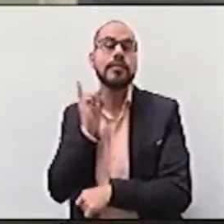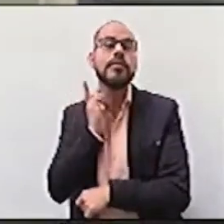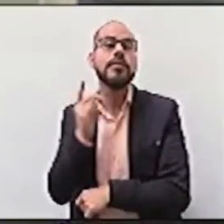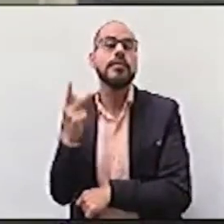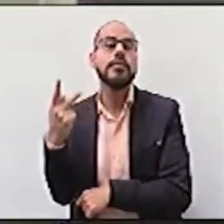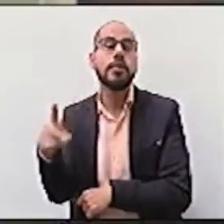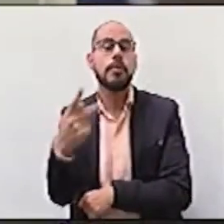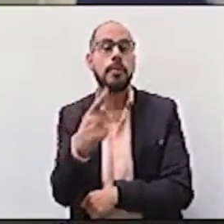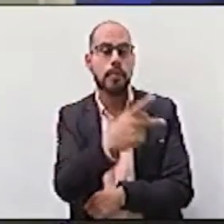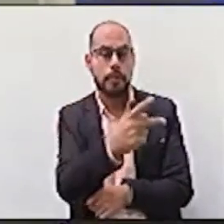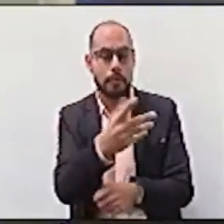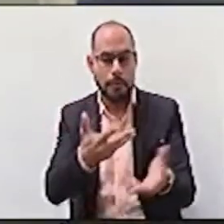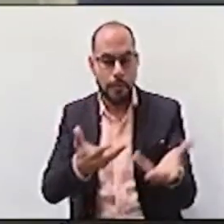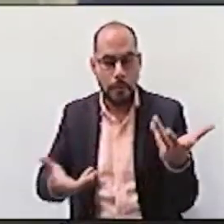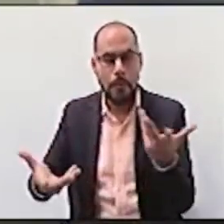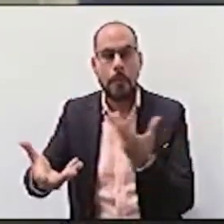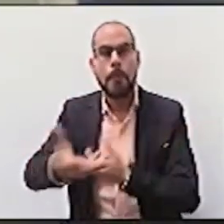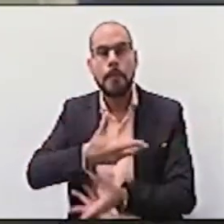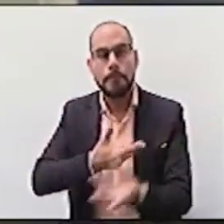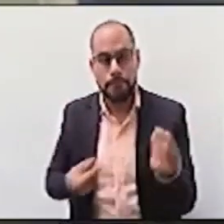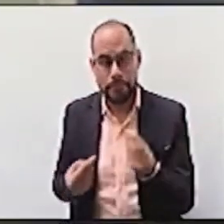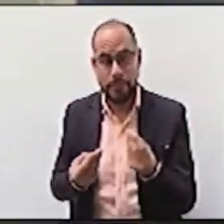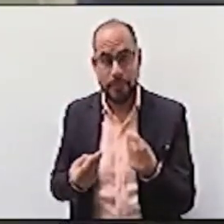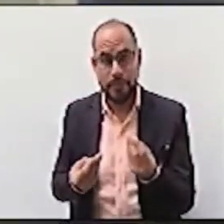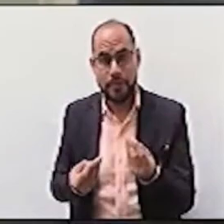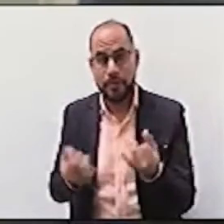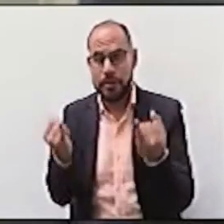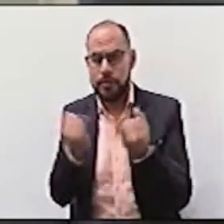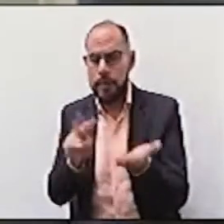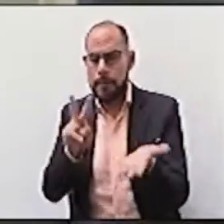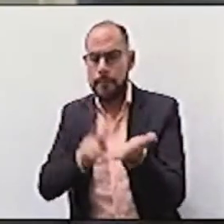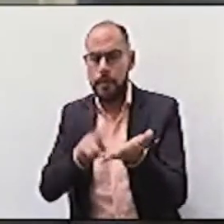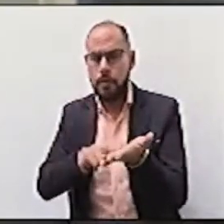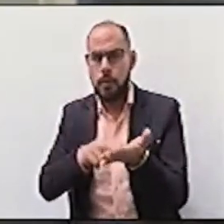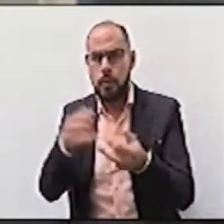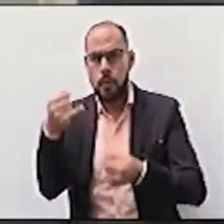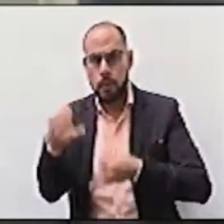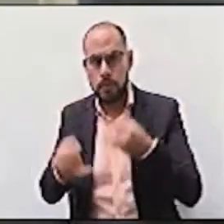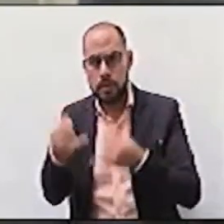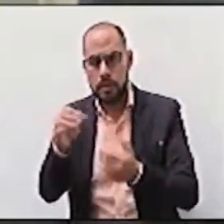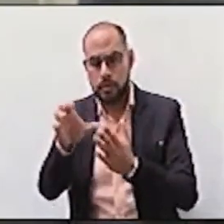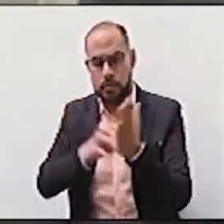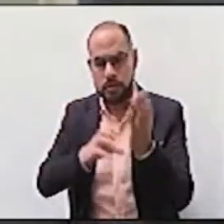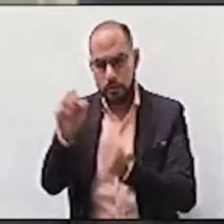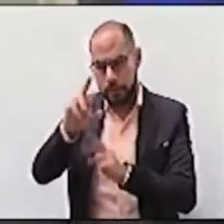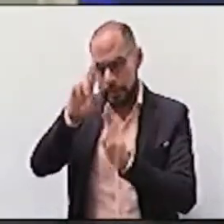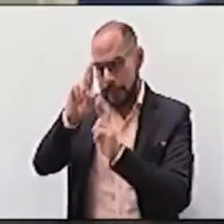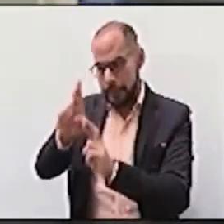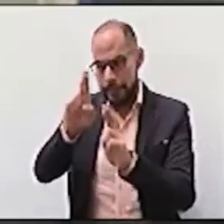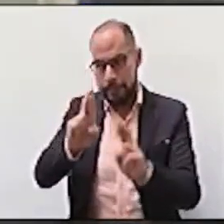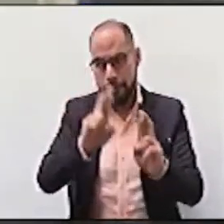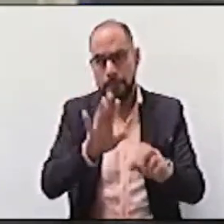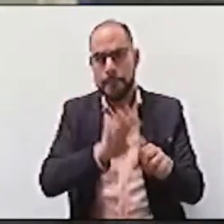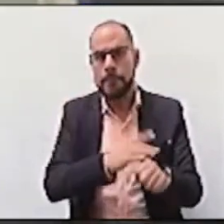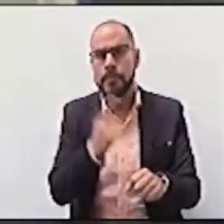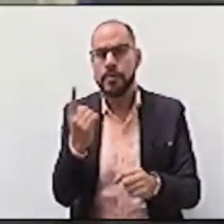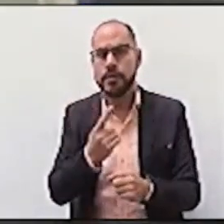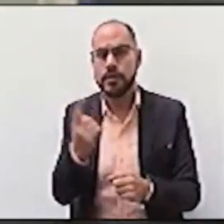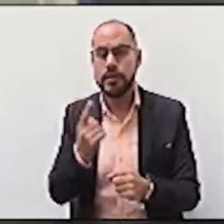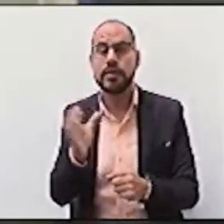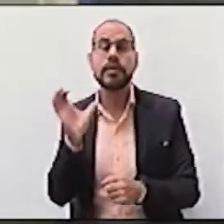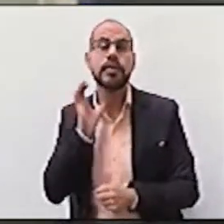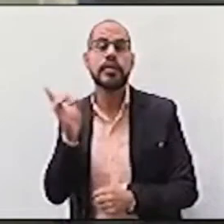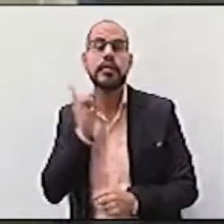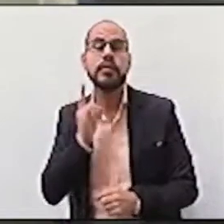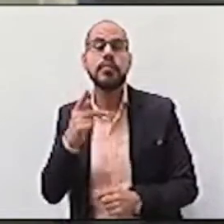los congresos locales el valor jurídico y constitucional que tienen, porque los congresos